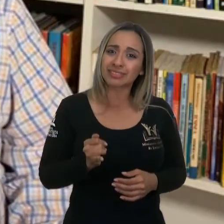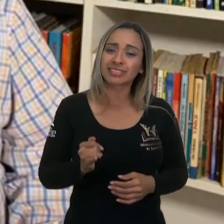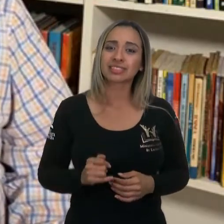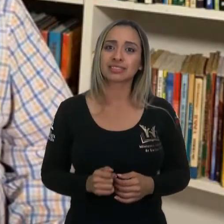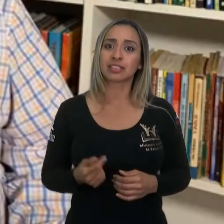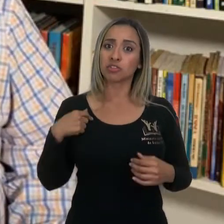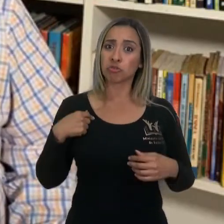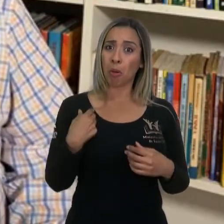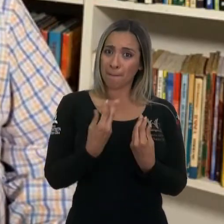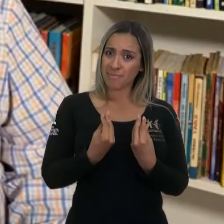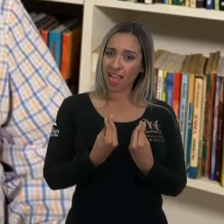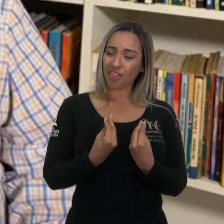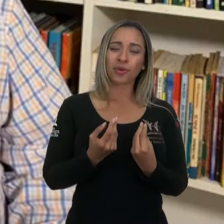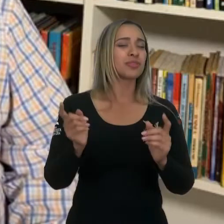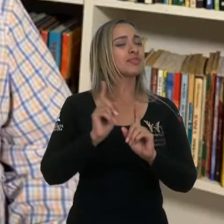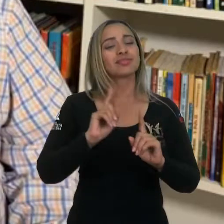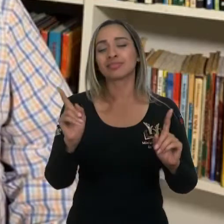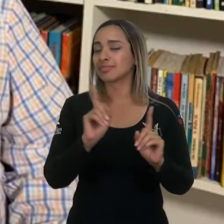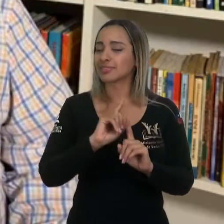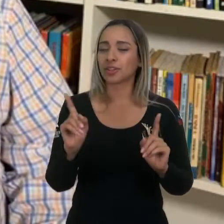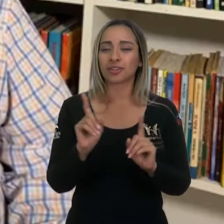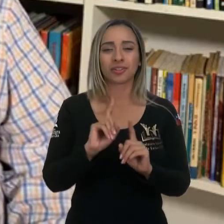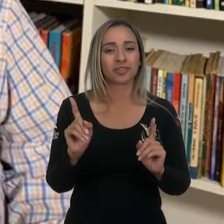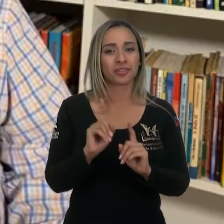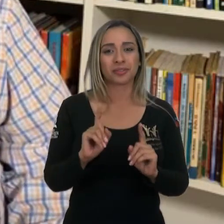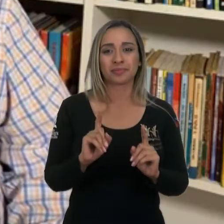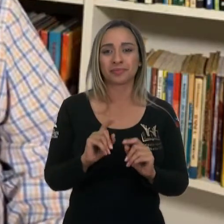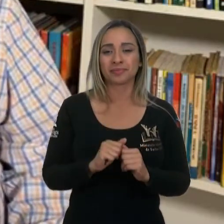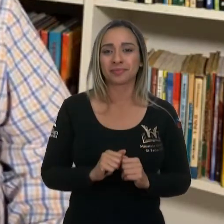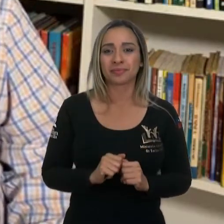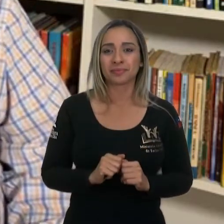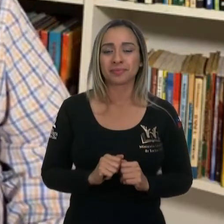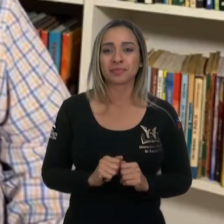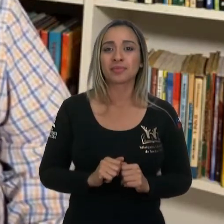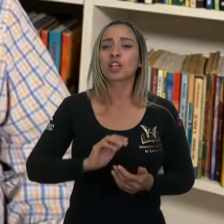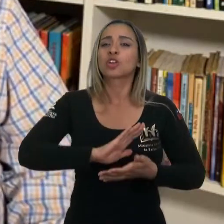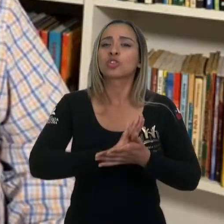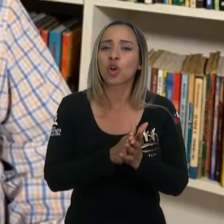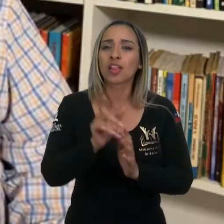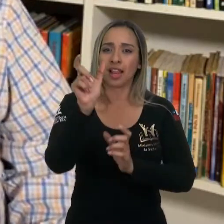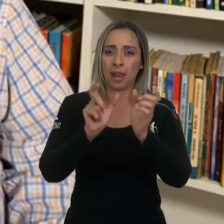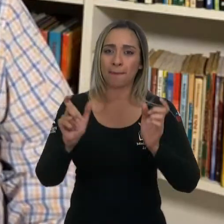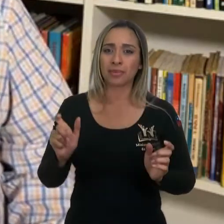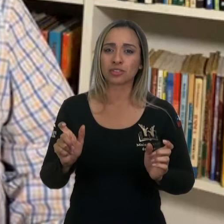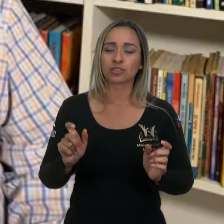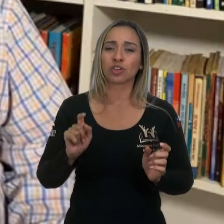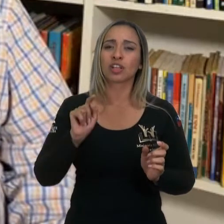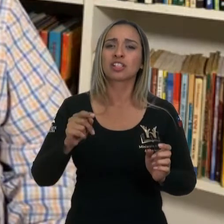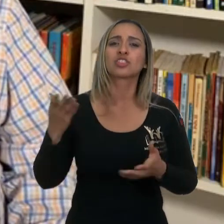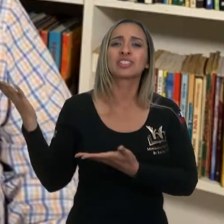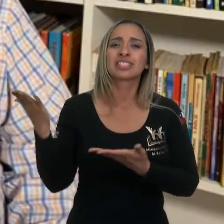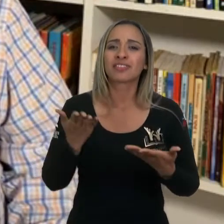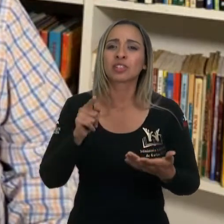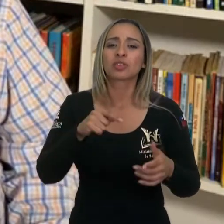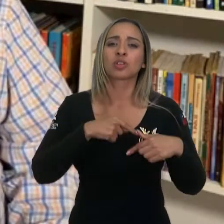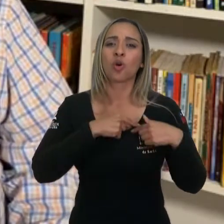miedo por eso? Al contrario. Yo invoco a todas las personas en este momento. Abrir el corazón a